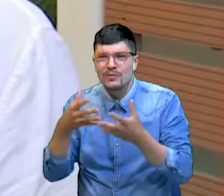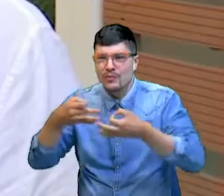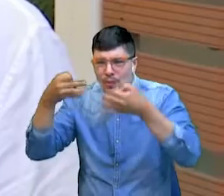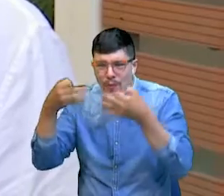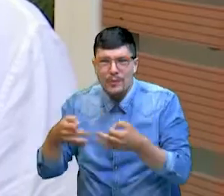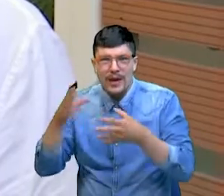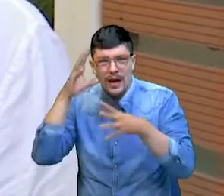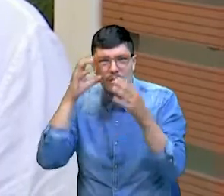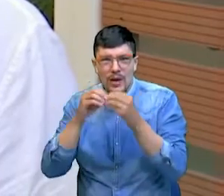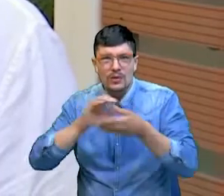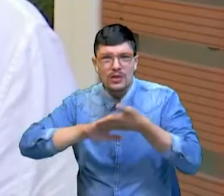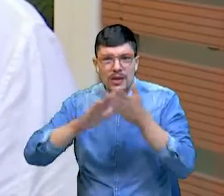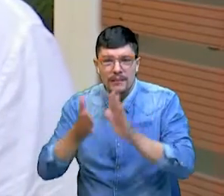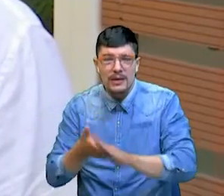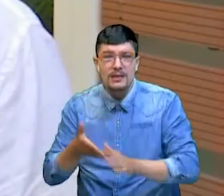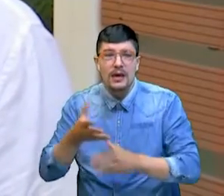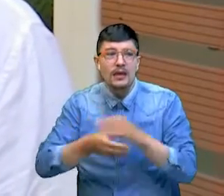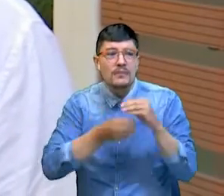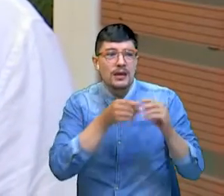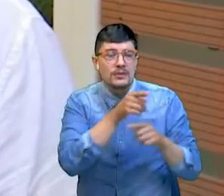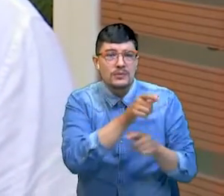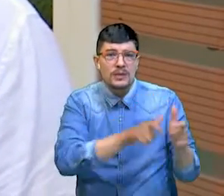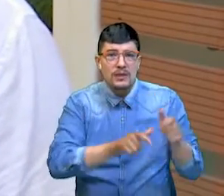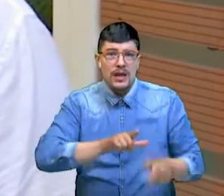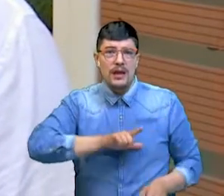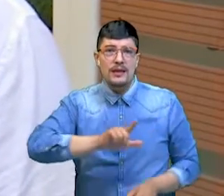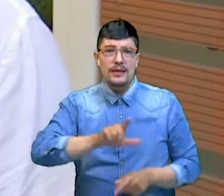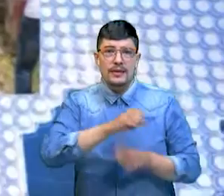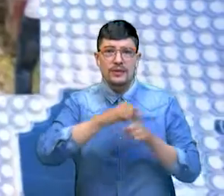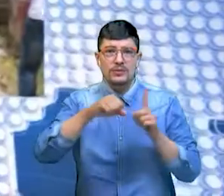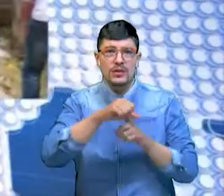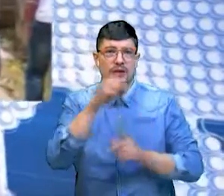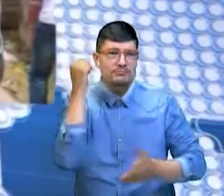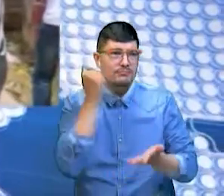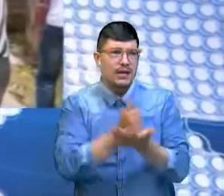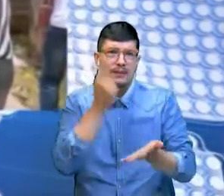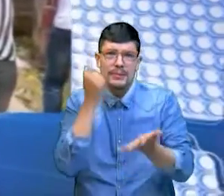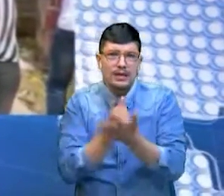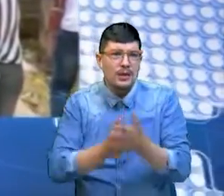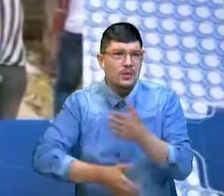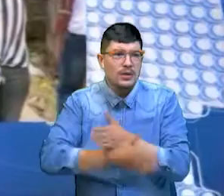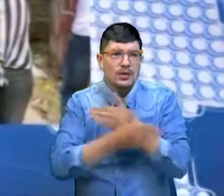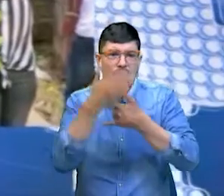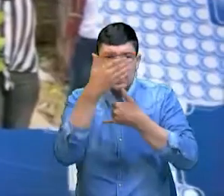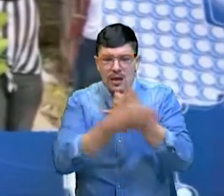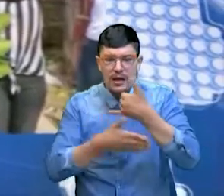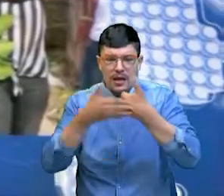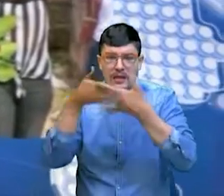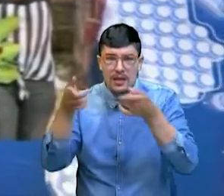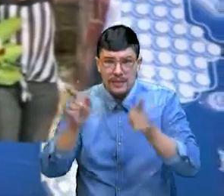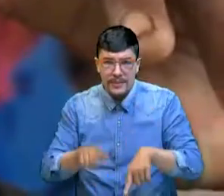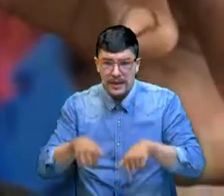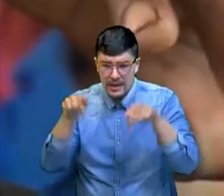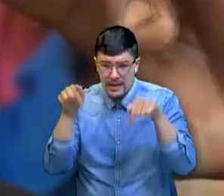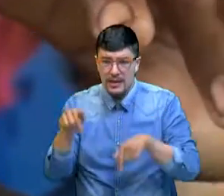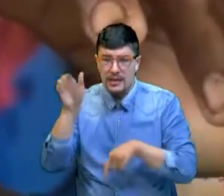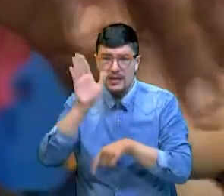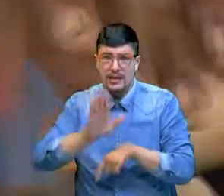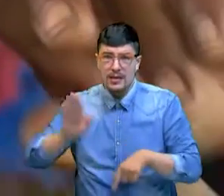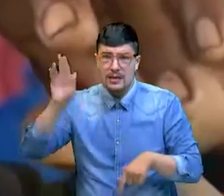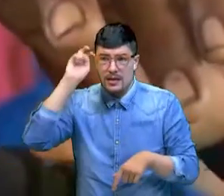Continúa el asesinato sistemático de líderes sociales, no solamente a nivel nacional, sino que a nivel de norte de Santander también,